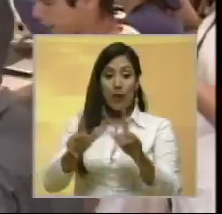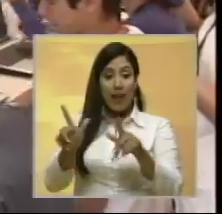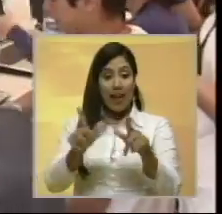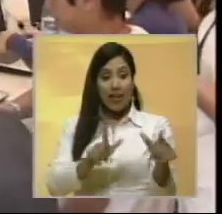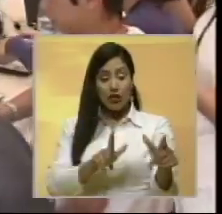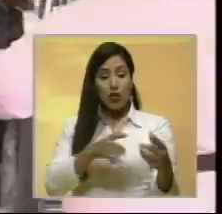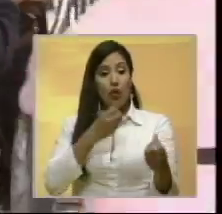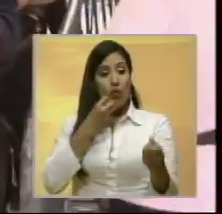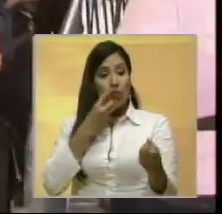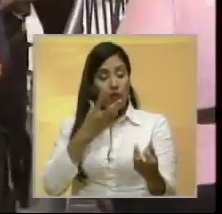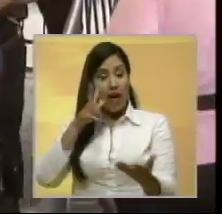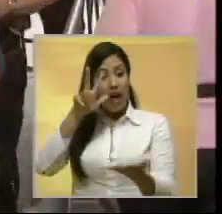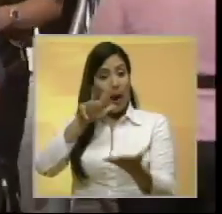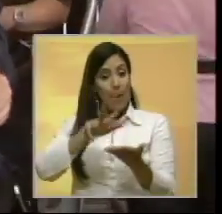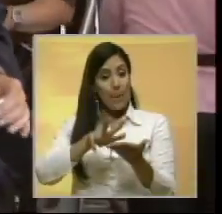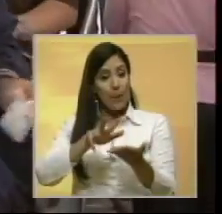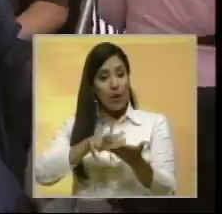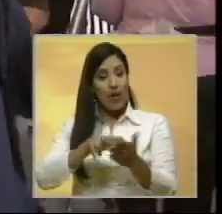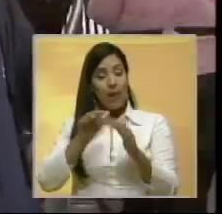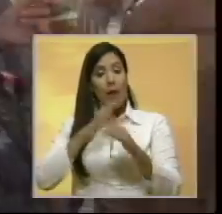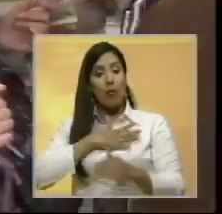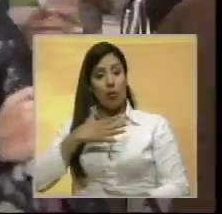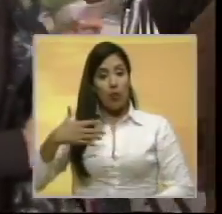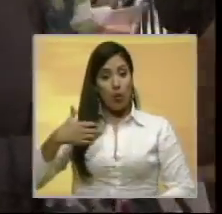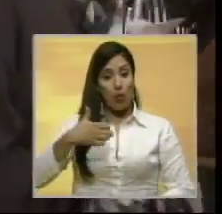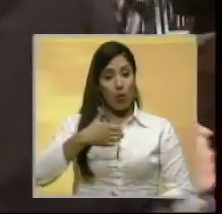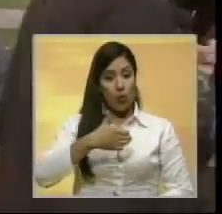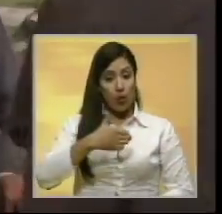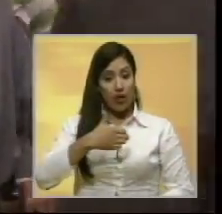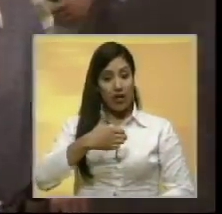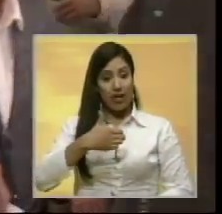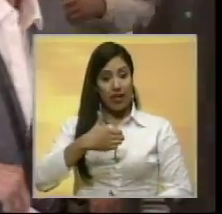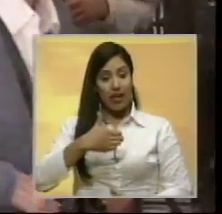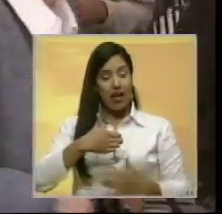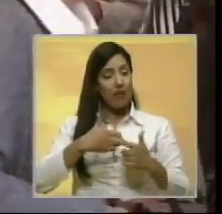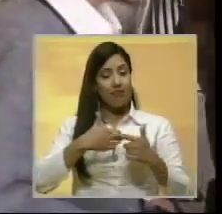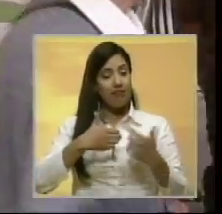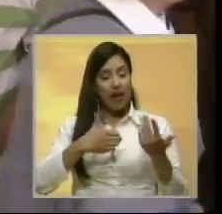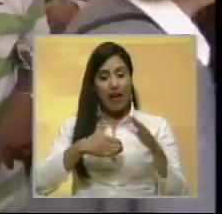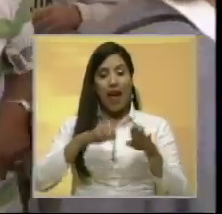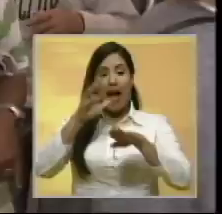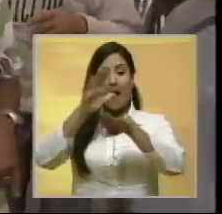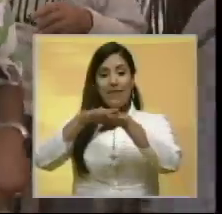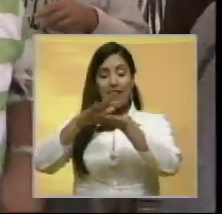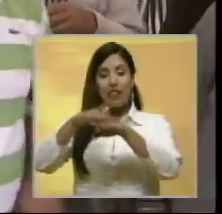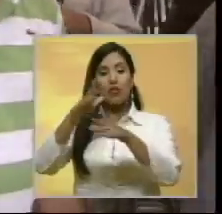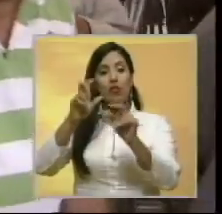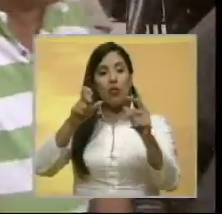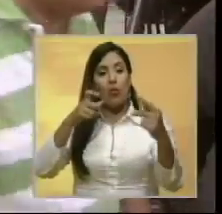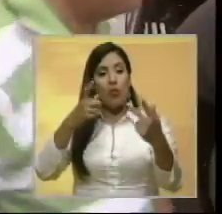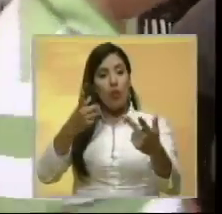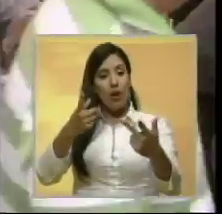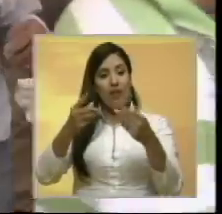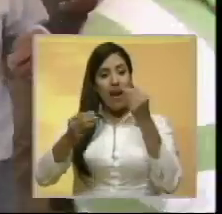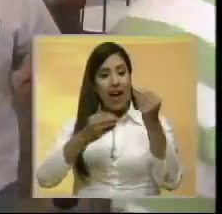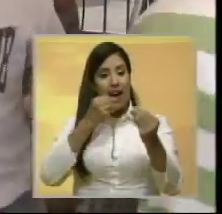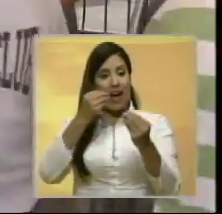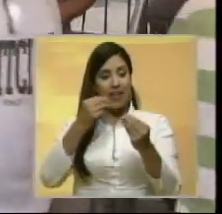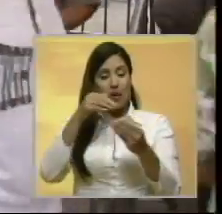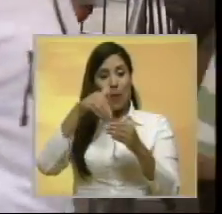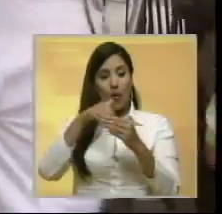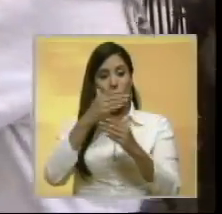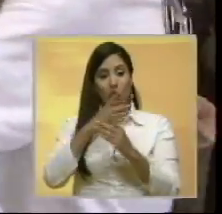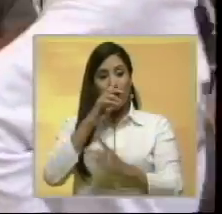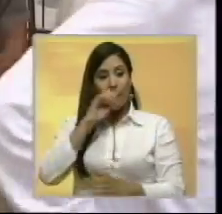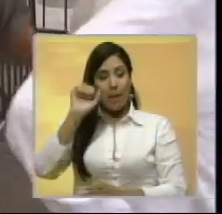estará facultando y autorizando a la Mesa de la Unidad Democrática a convocar y solicitar la realización del